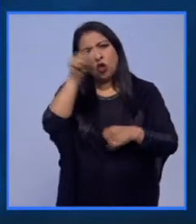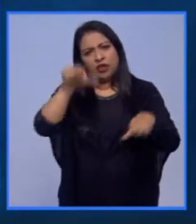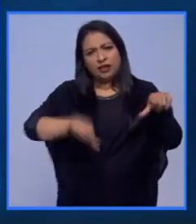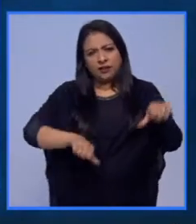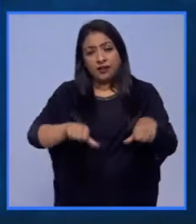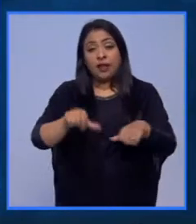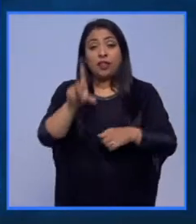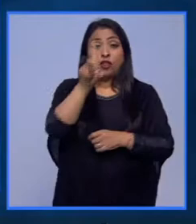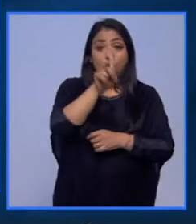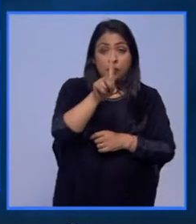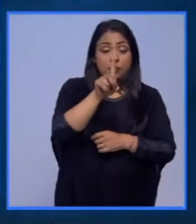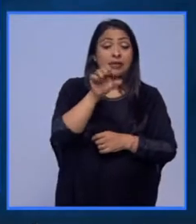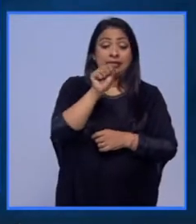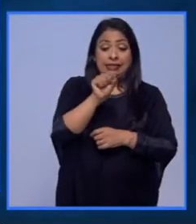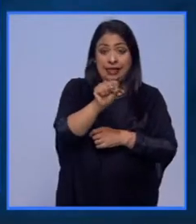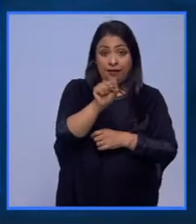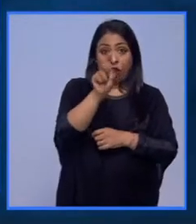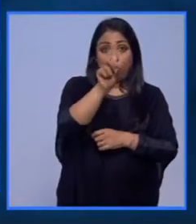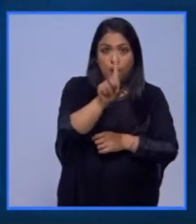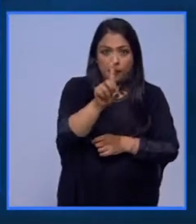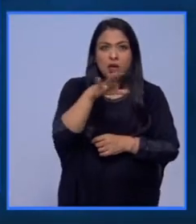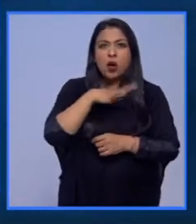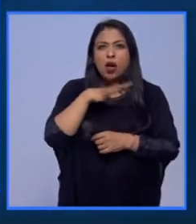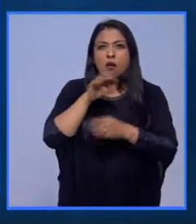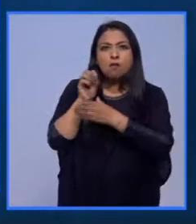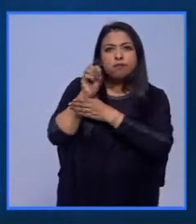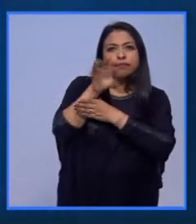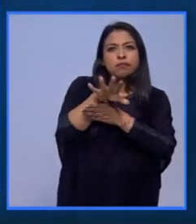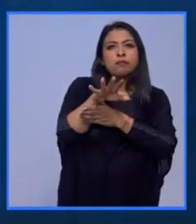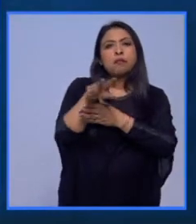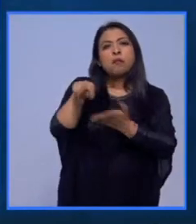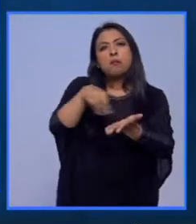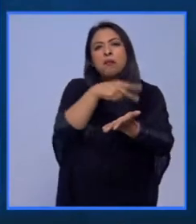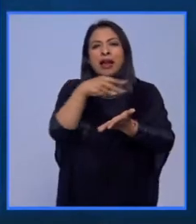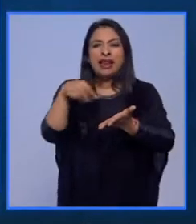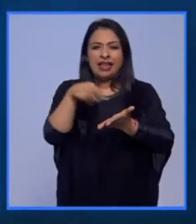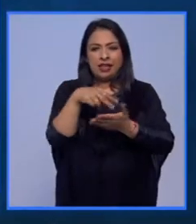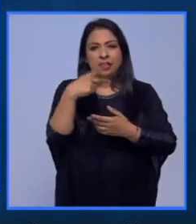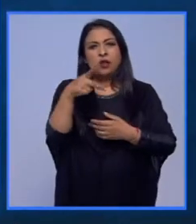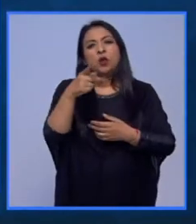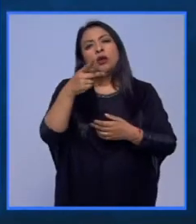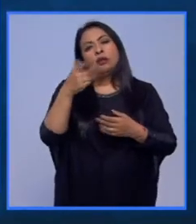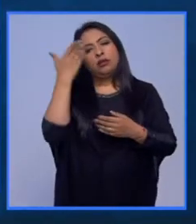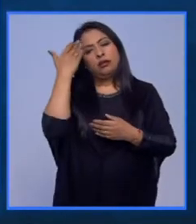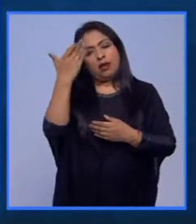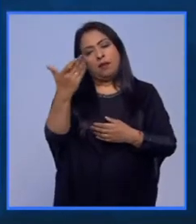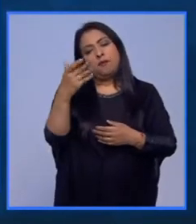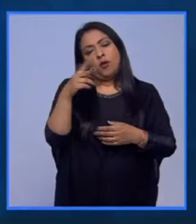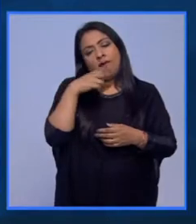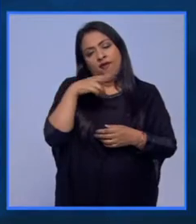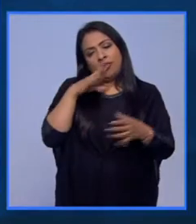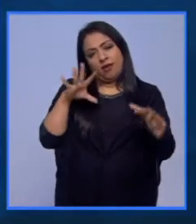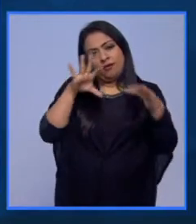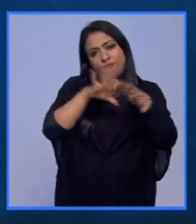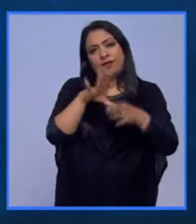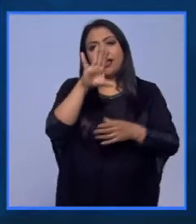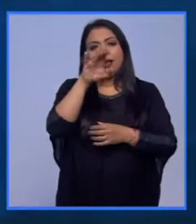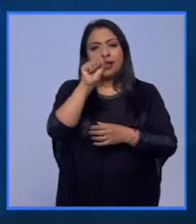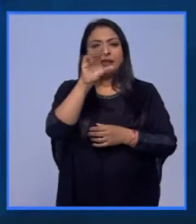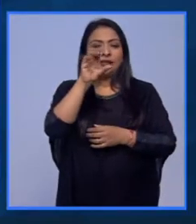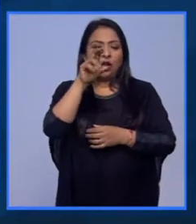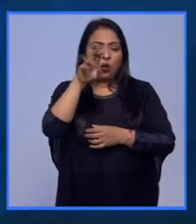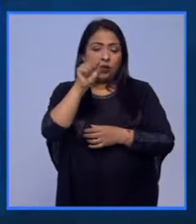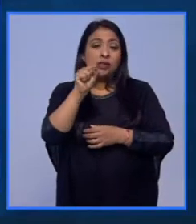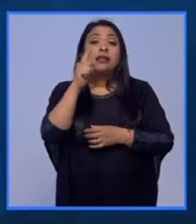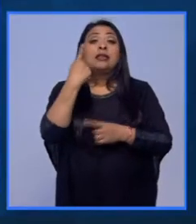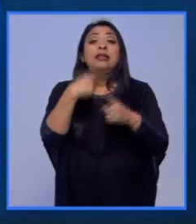el domingo y el sábado y el domingo próximo tenemos proyecciones del ballet por excelencia de la época navideña, el Cascanueces. Y se trata de una